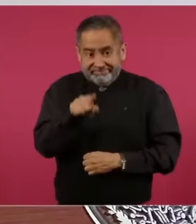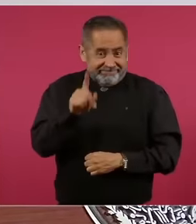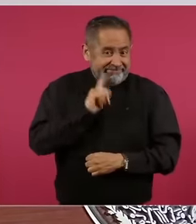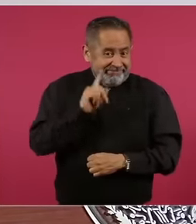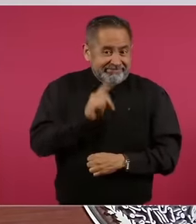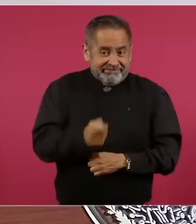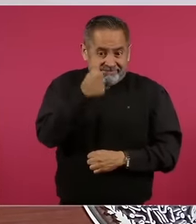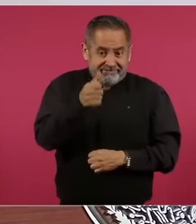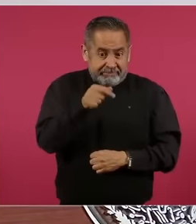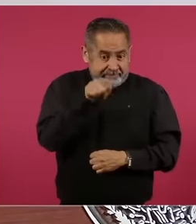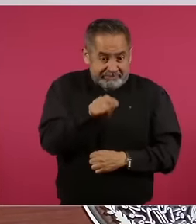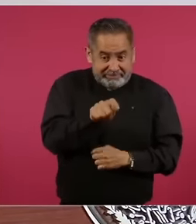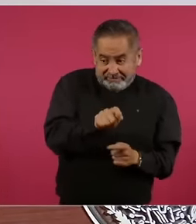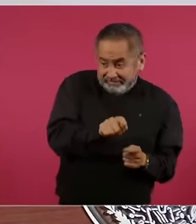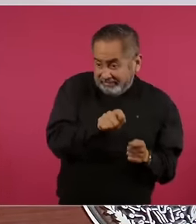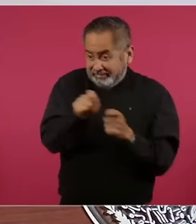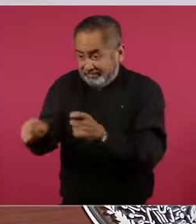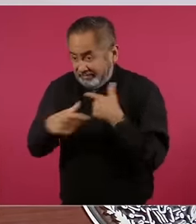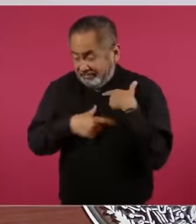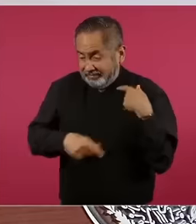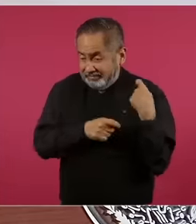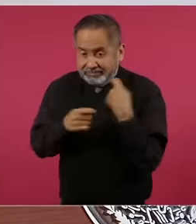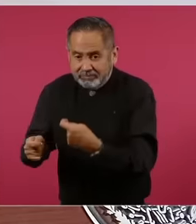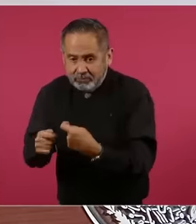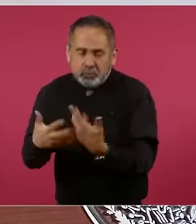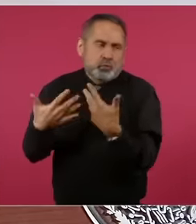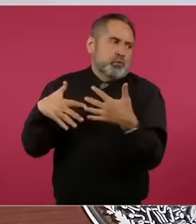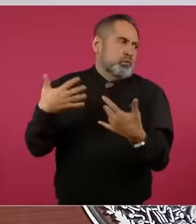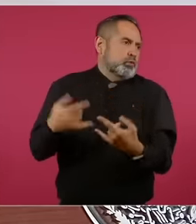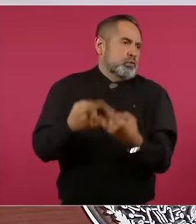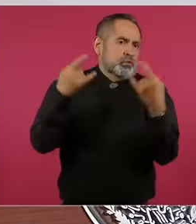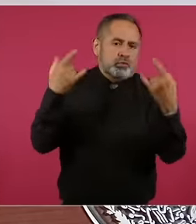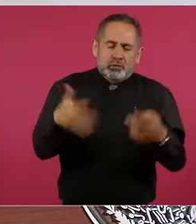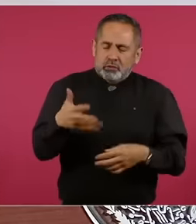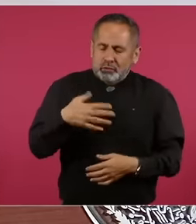pues es historia. Estoy muy contento.